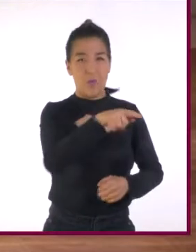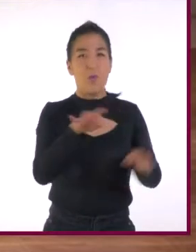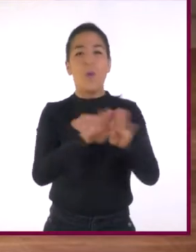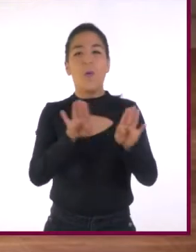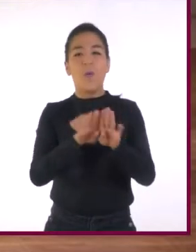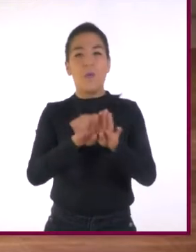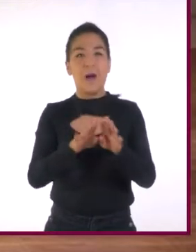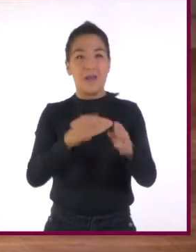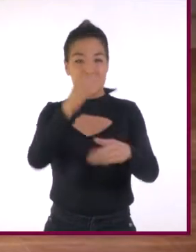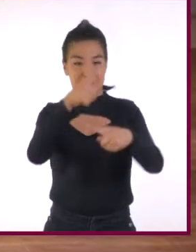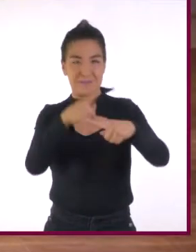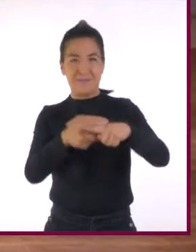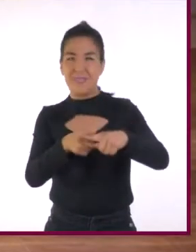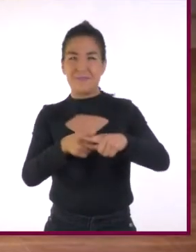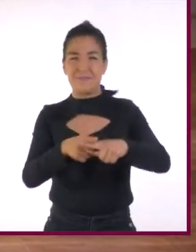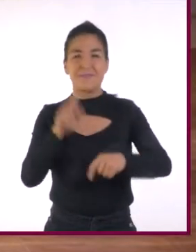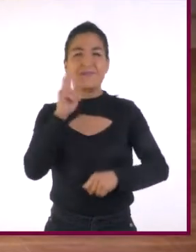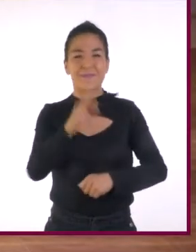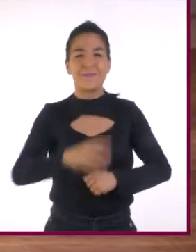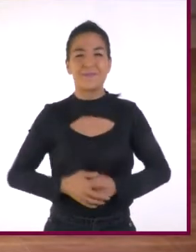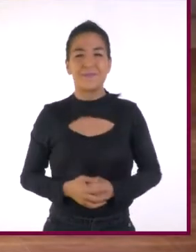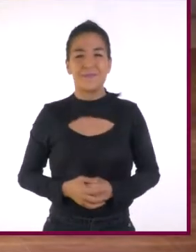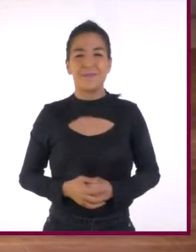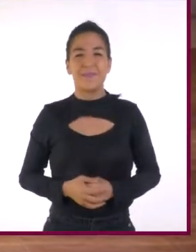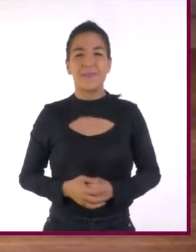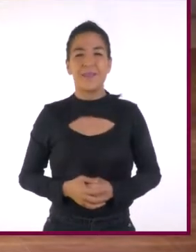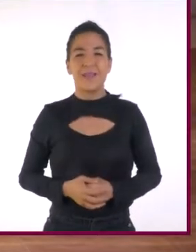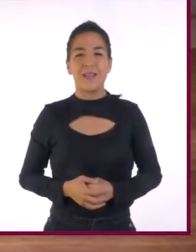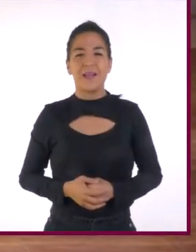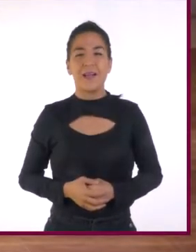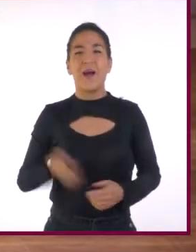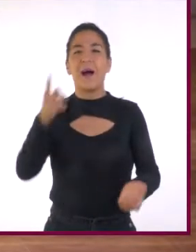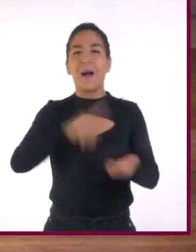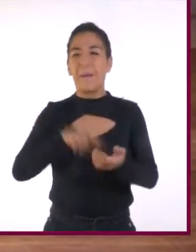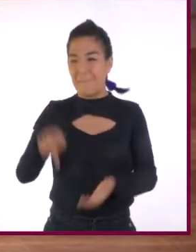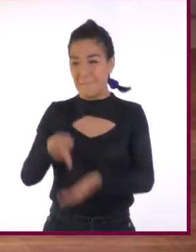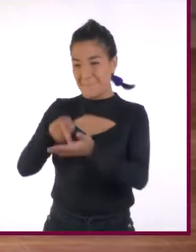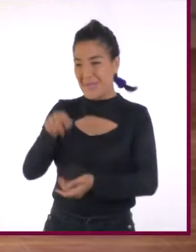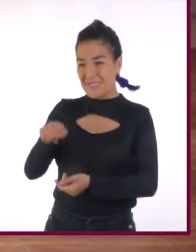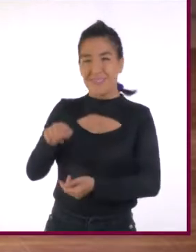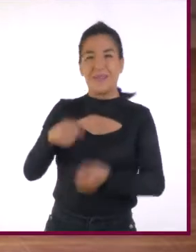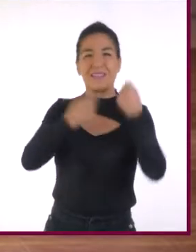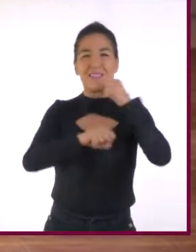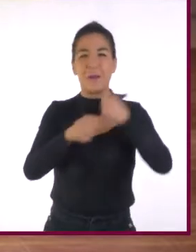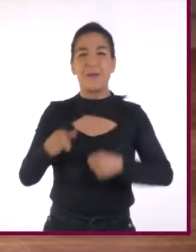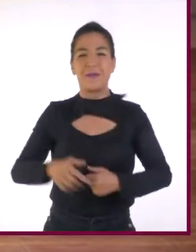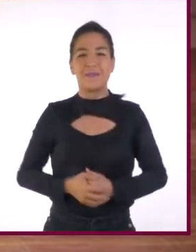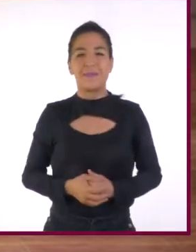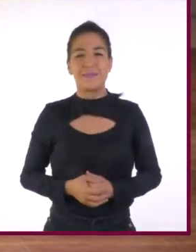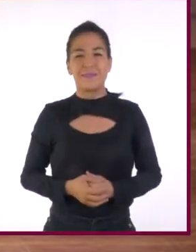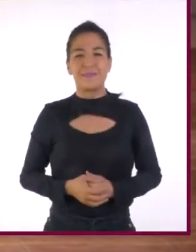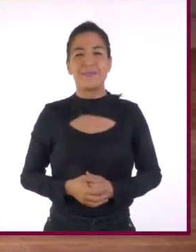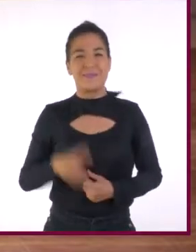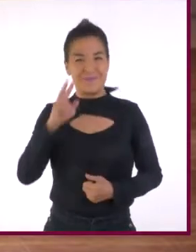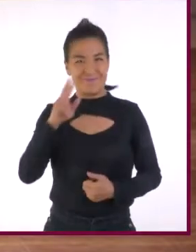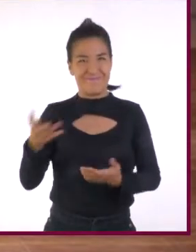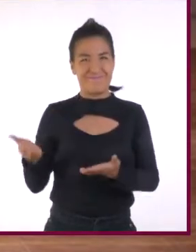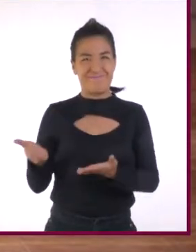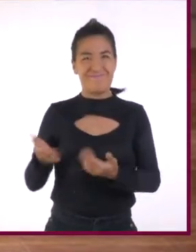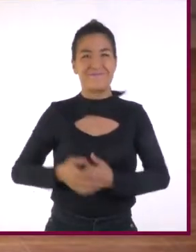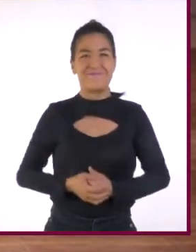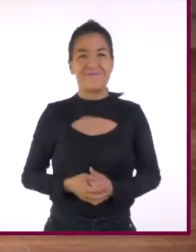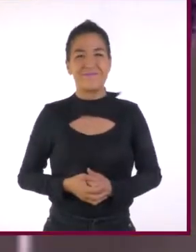En vez de tomarlo por el centro, tendré que agarrarlo desde el punto donde se concentra la masa de la escoba con todas sus cerdas. A